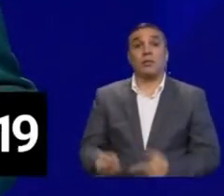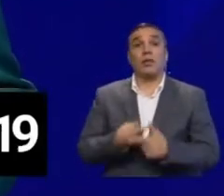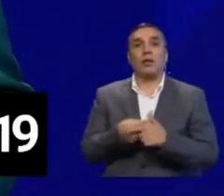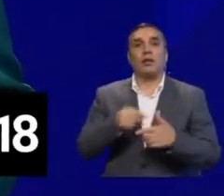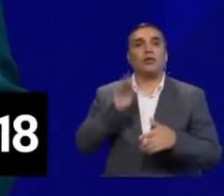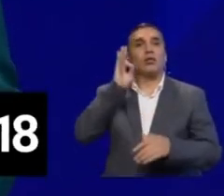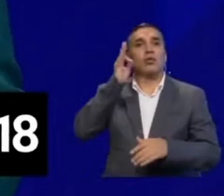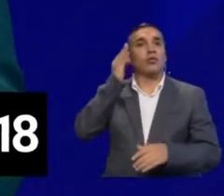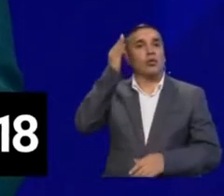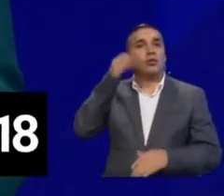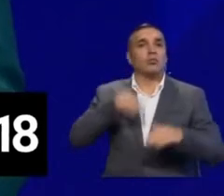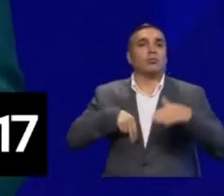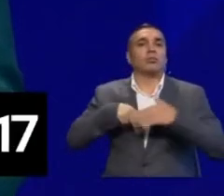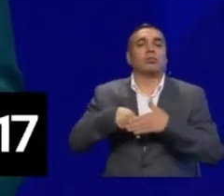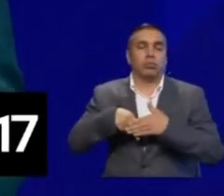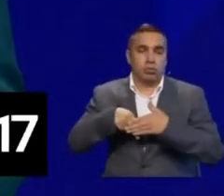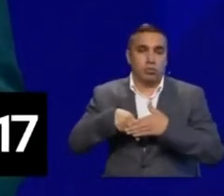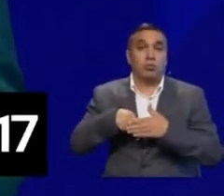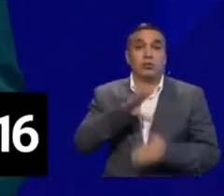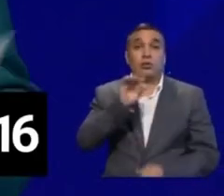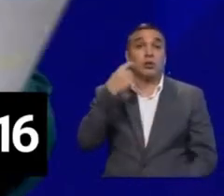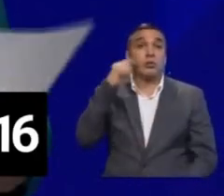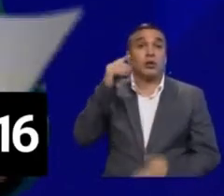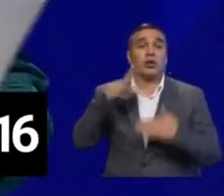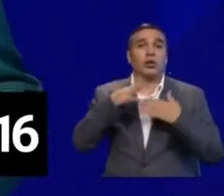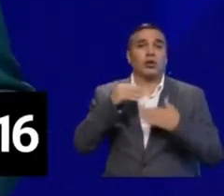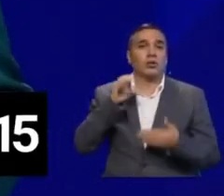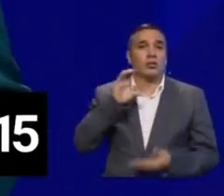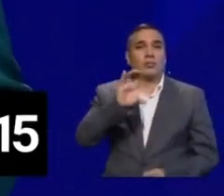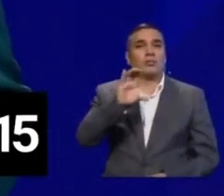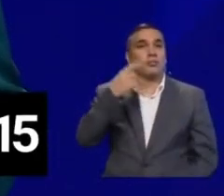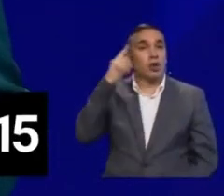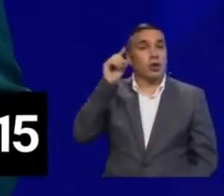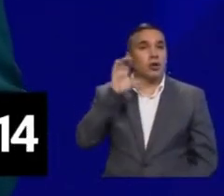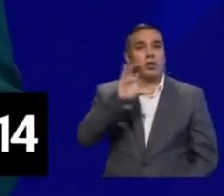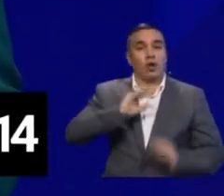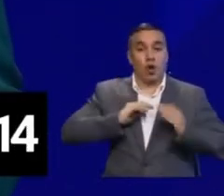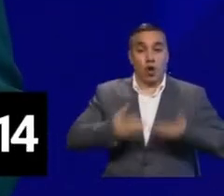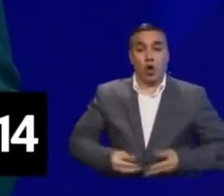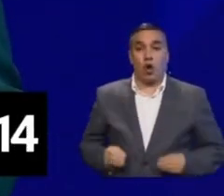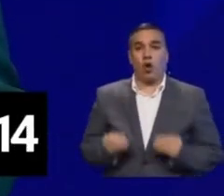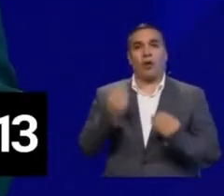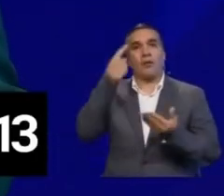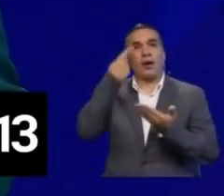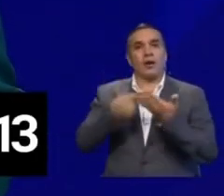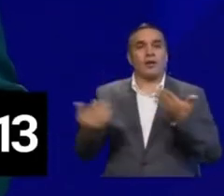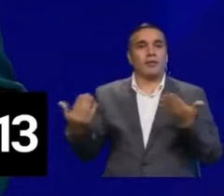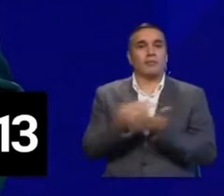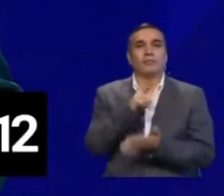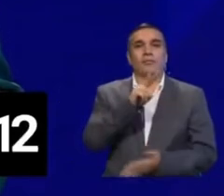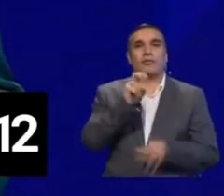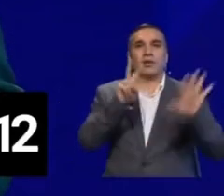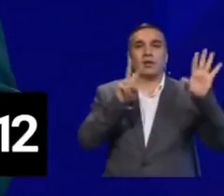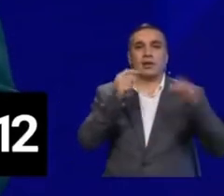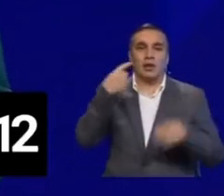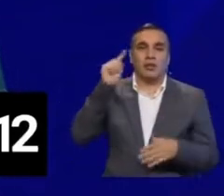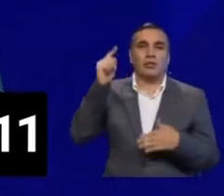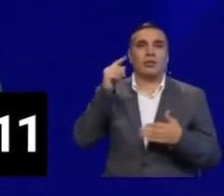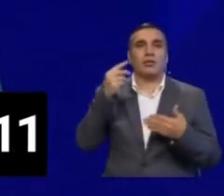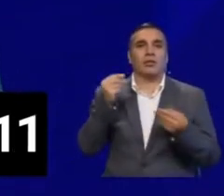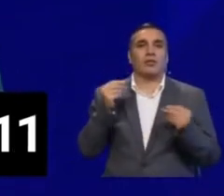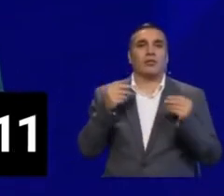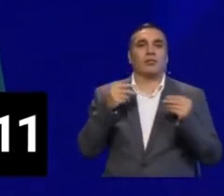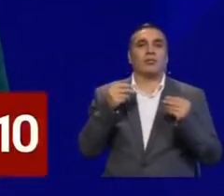su futuro. Vamos a invertir 50 millones en embarazo adolescente para ahorrarnos más de 270 millones en costo